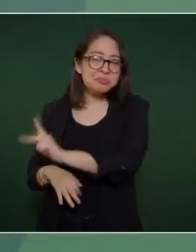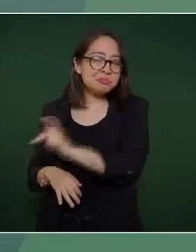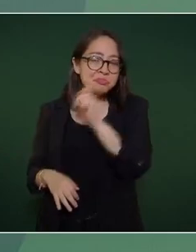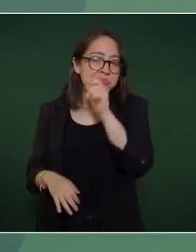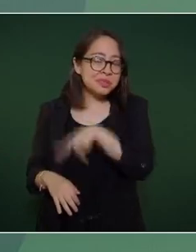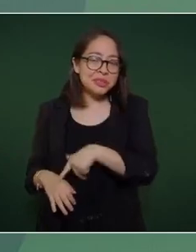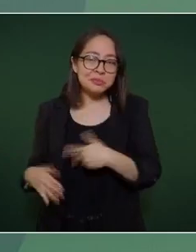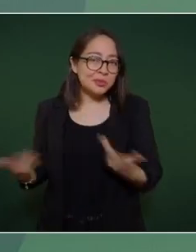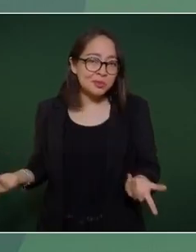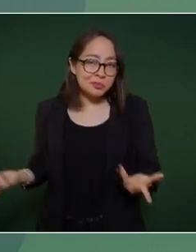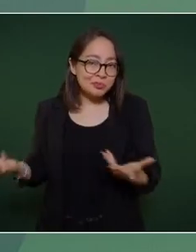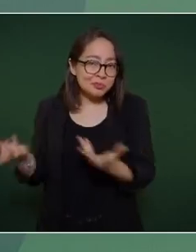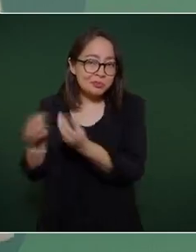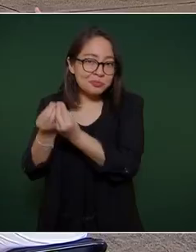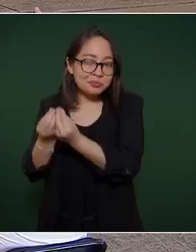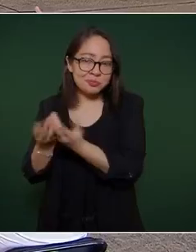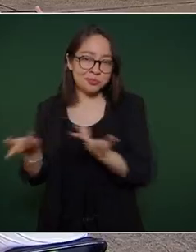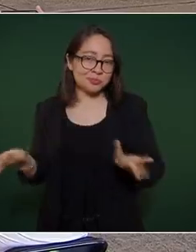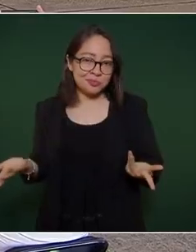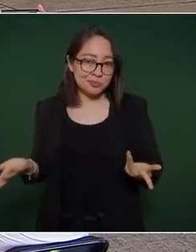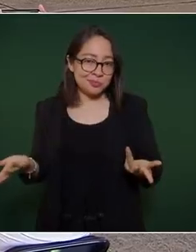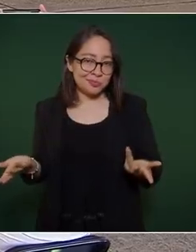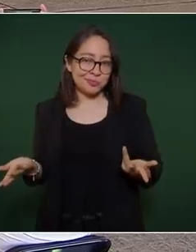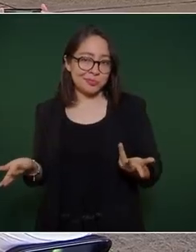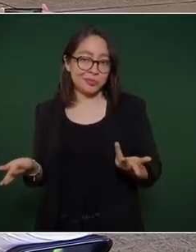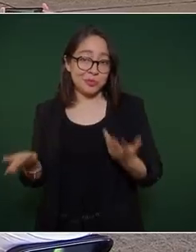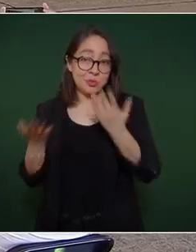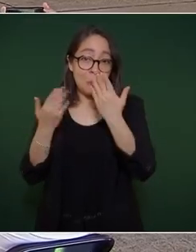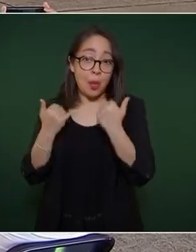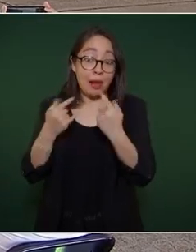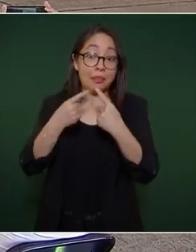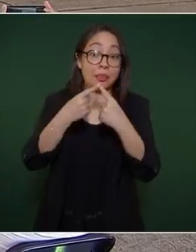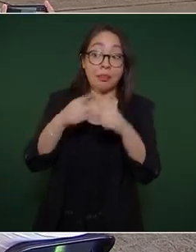no hay matices.